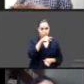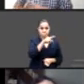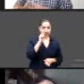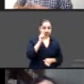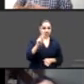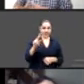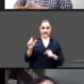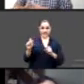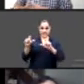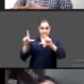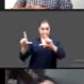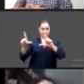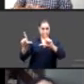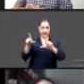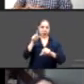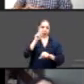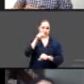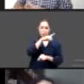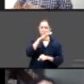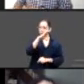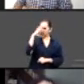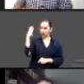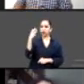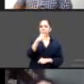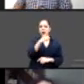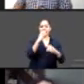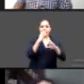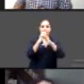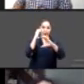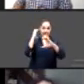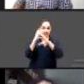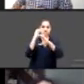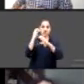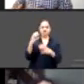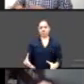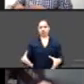una camioneta llena de frijol, de bultos de frijol.